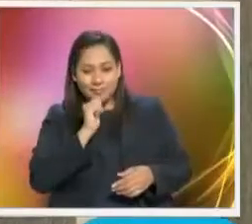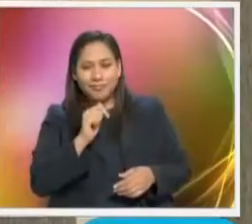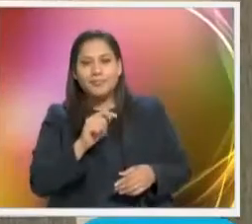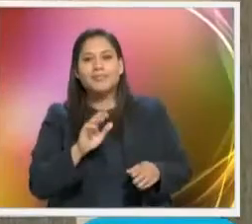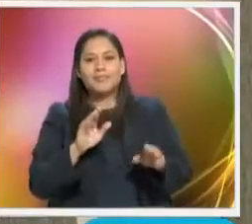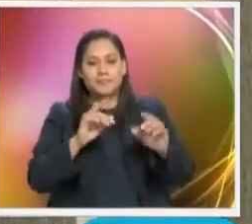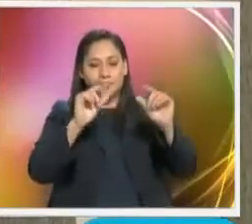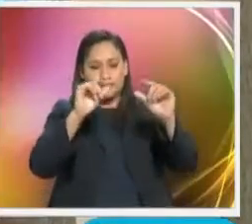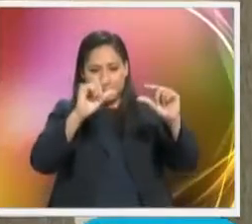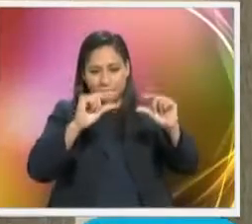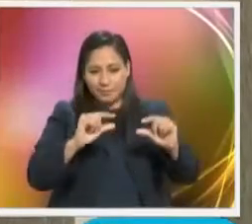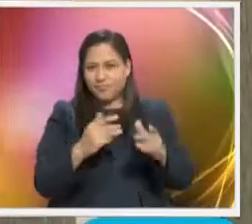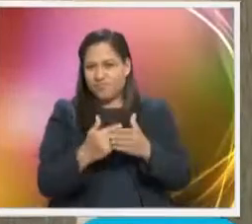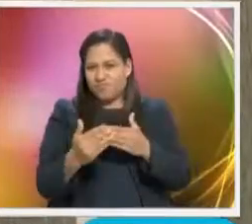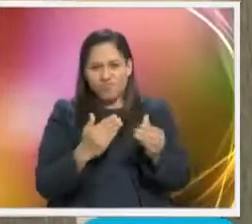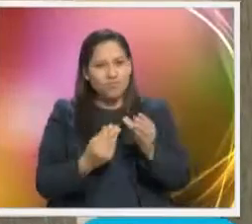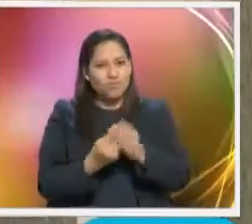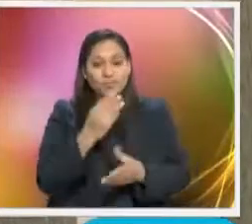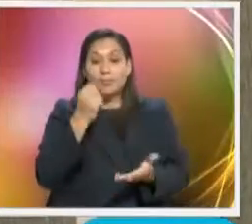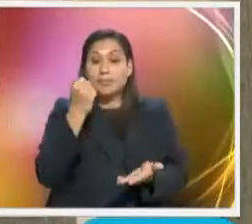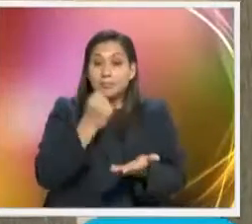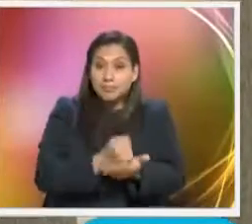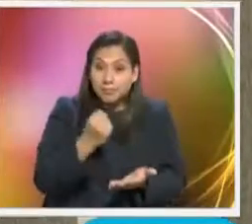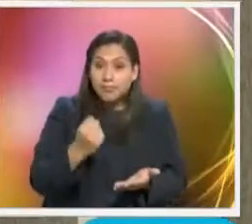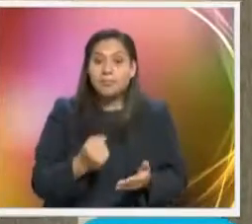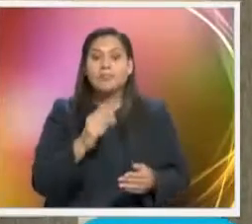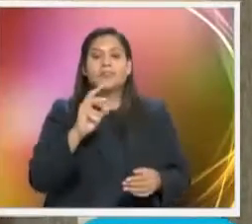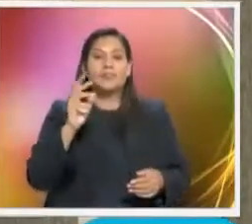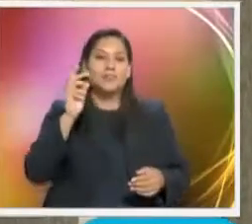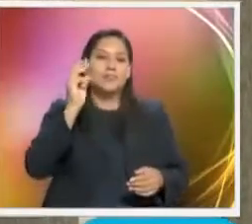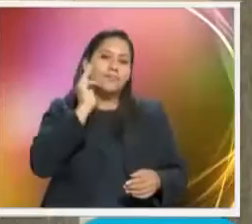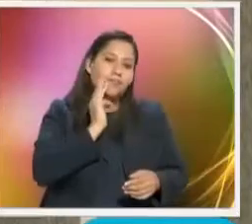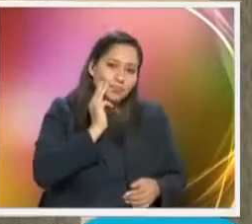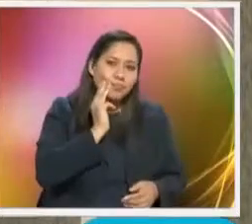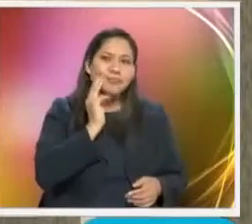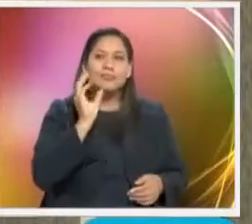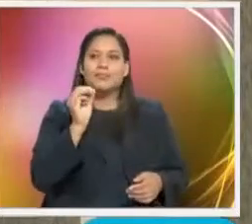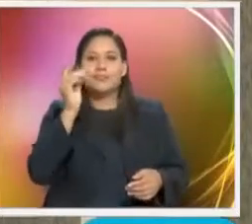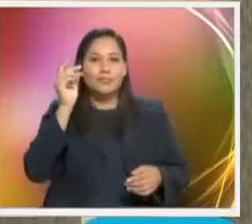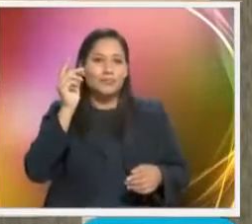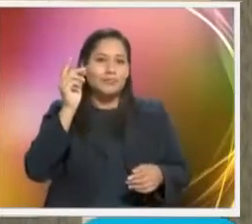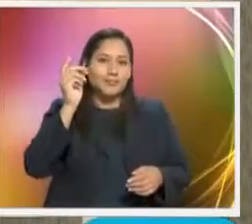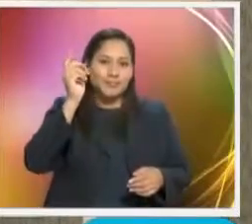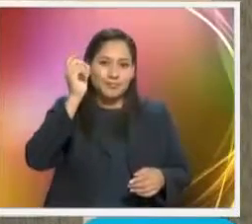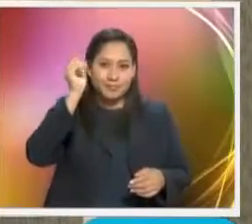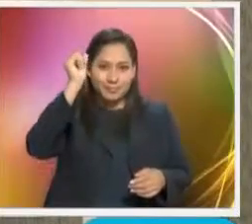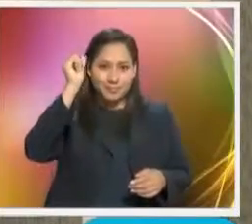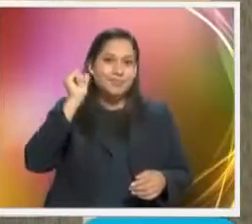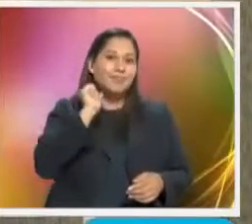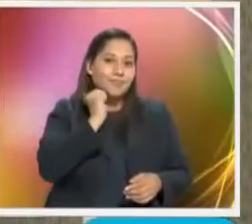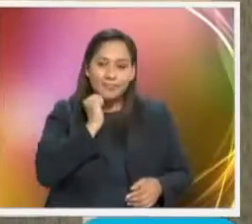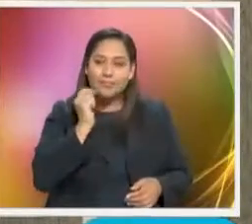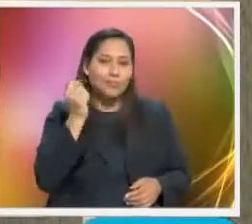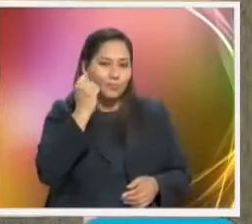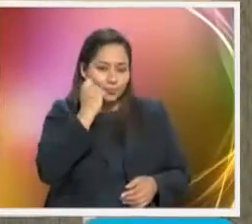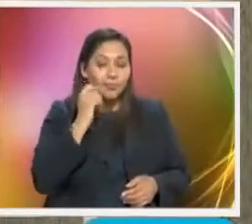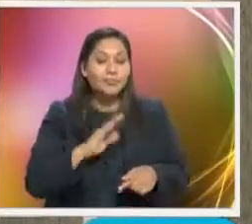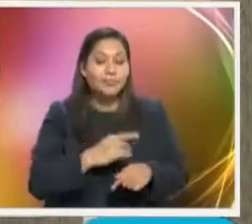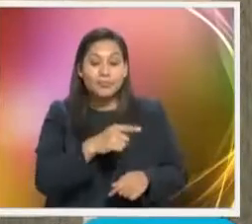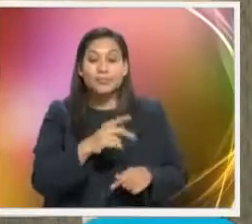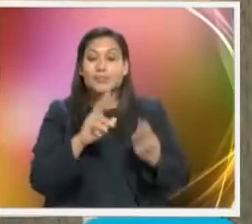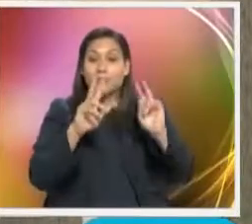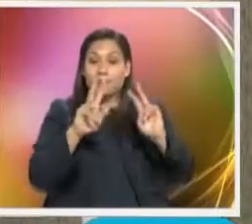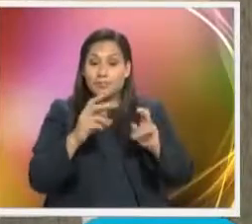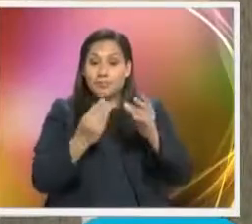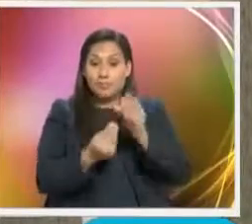sistema operativo. No importa la marca o no importa la plataforma, esto aplica para todos los teléfonos. ¿Por qué? Porque las actualizaciones